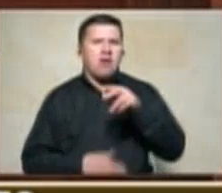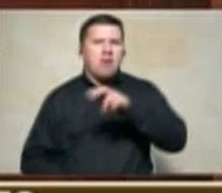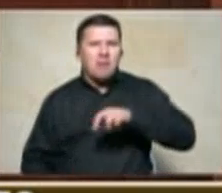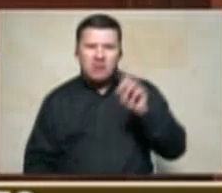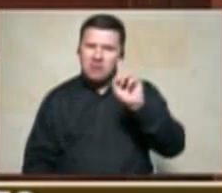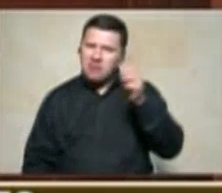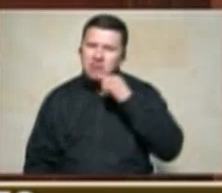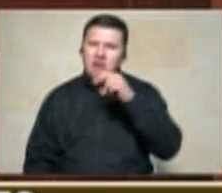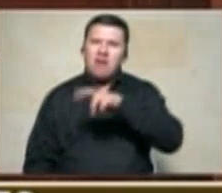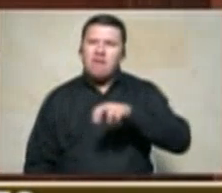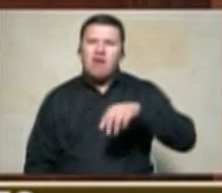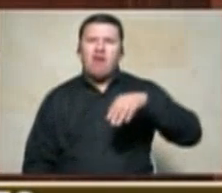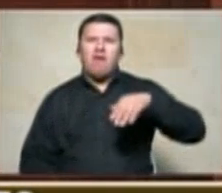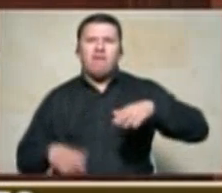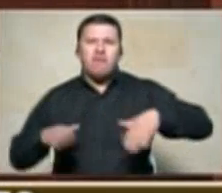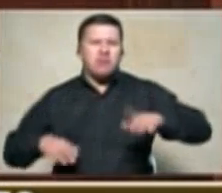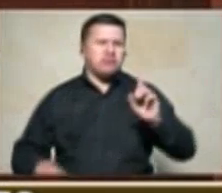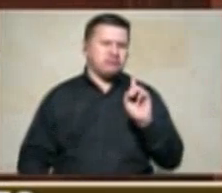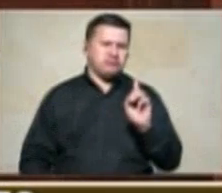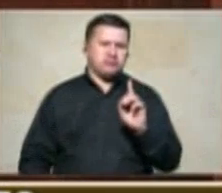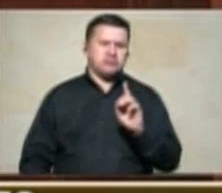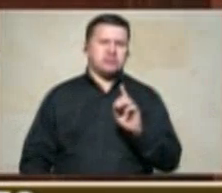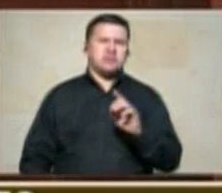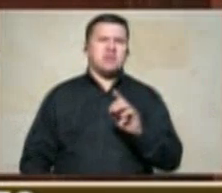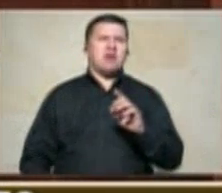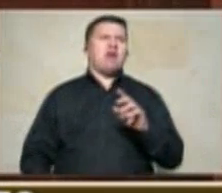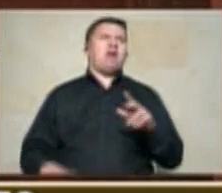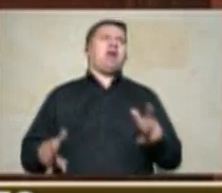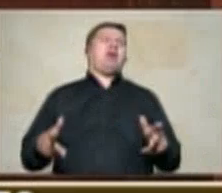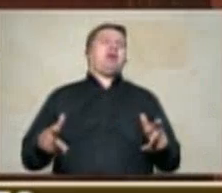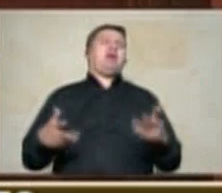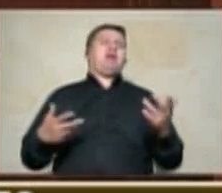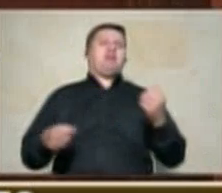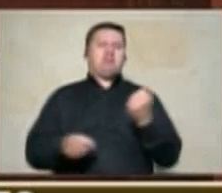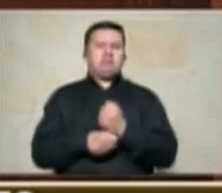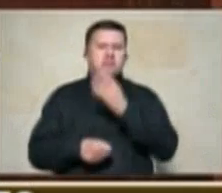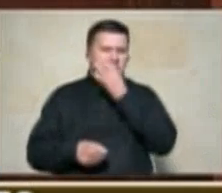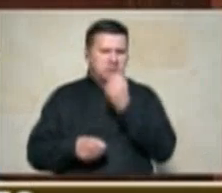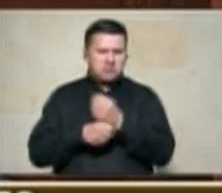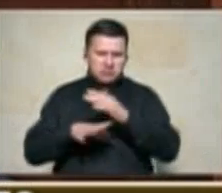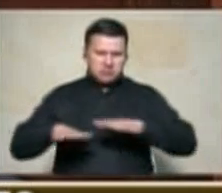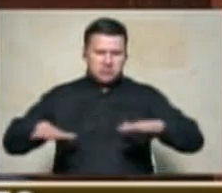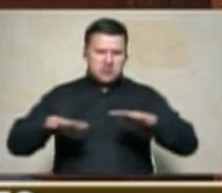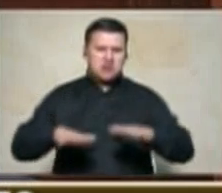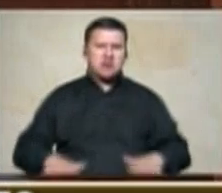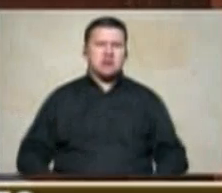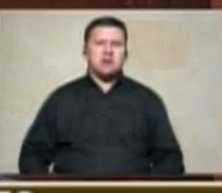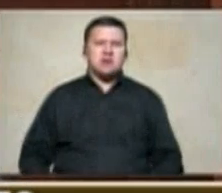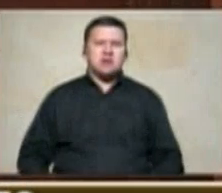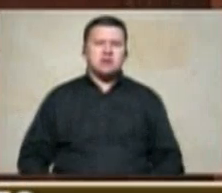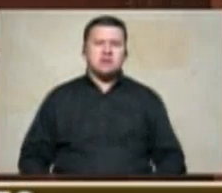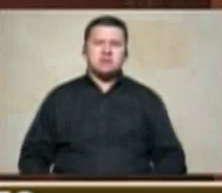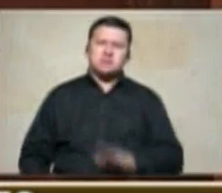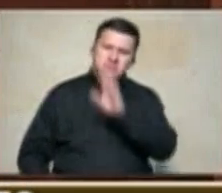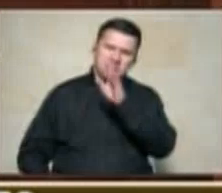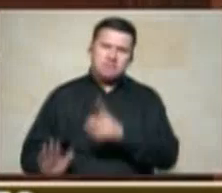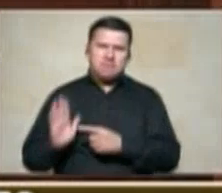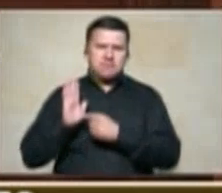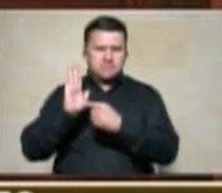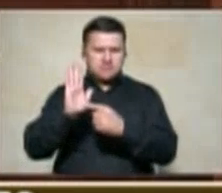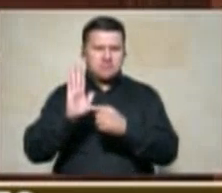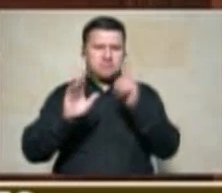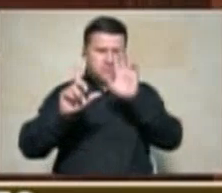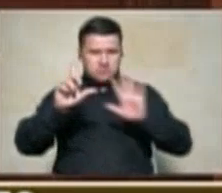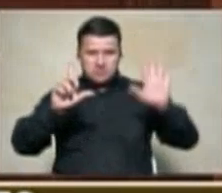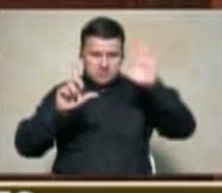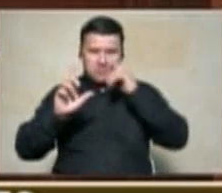vagos, en ratos de ocio o no trabajadores de la tierra. Permítame presentarles en